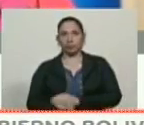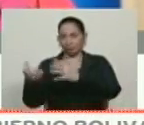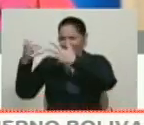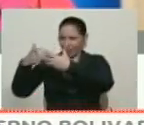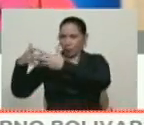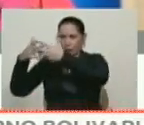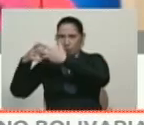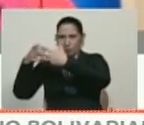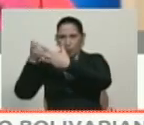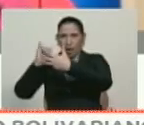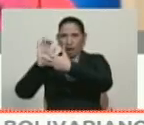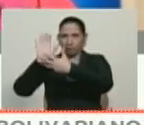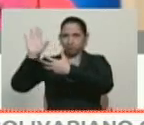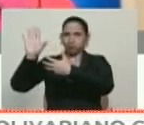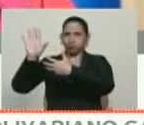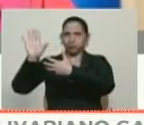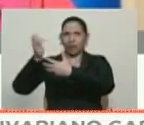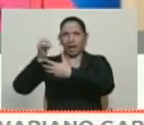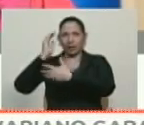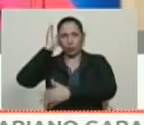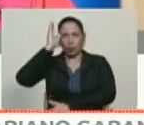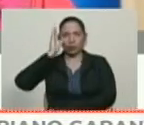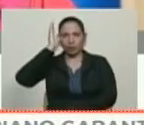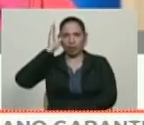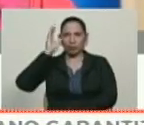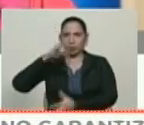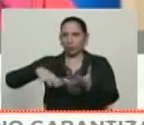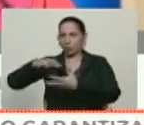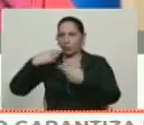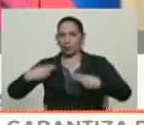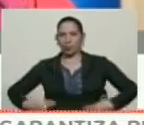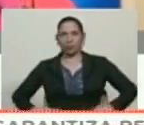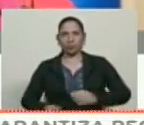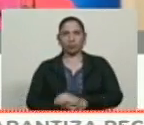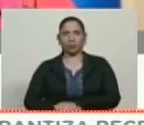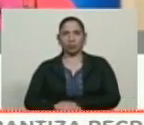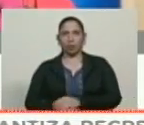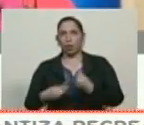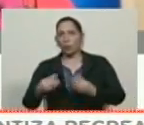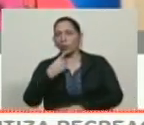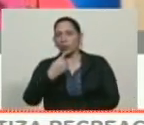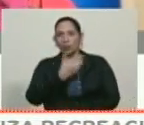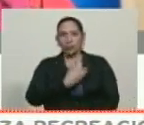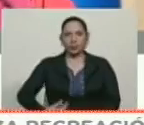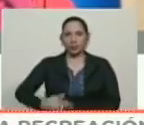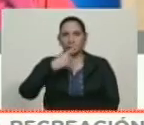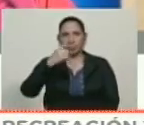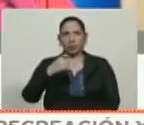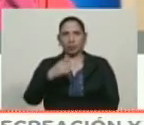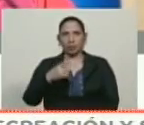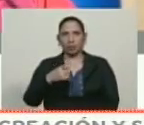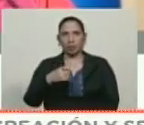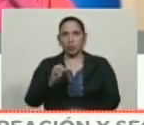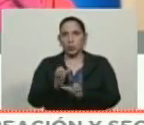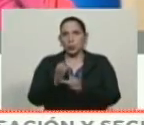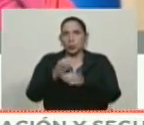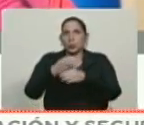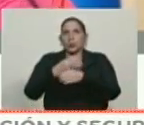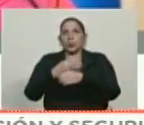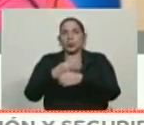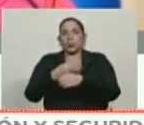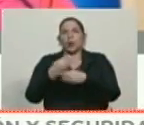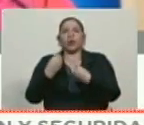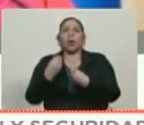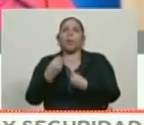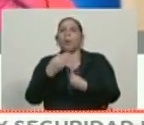intolerancia, llevan el concepto de la crisis humanitaria. Es como ha dicho el presidente Nicolás Maduro, que te están asfixiando y entonces te dicen, ¿cómo te